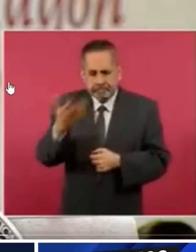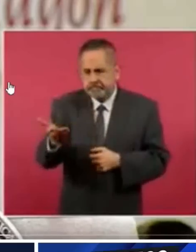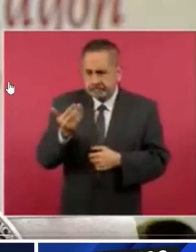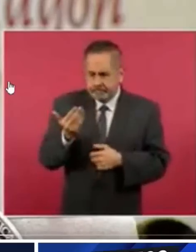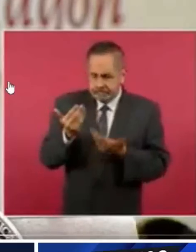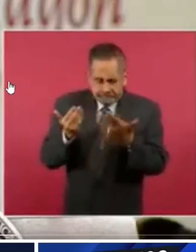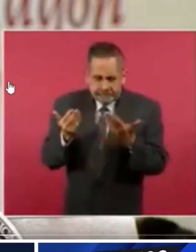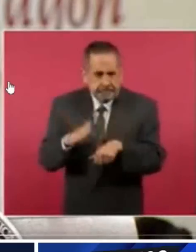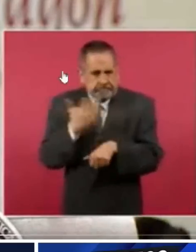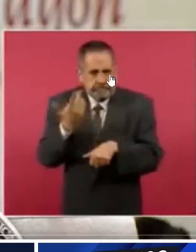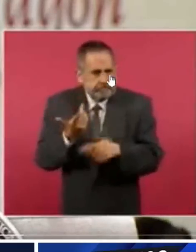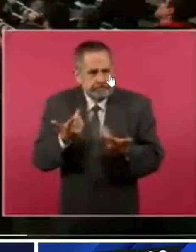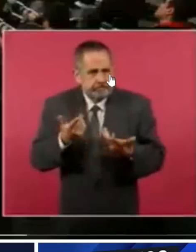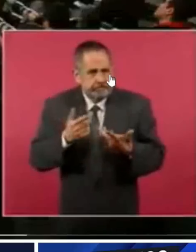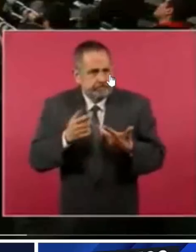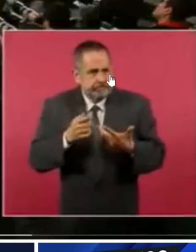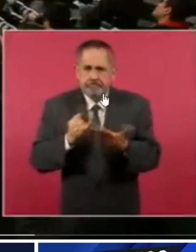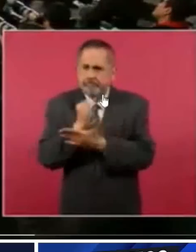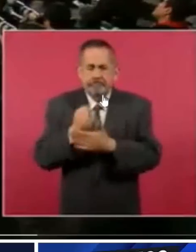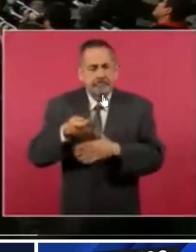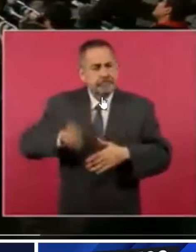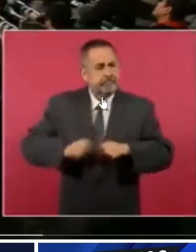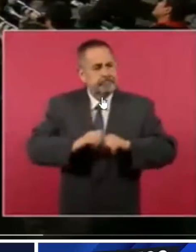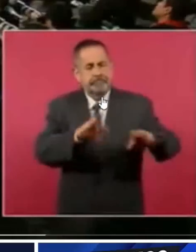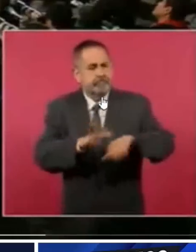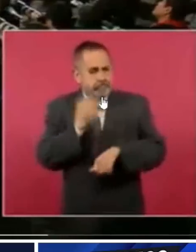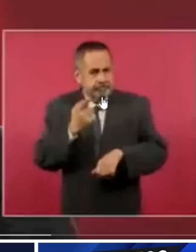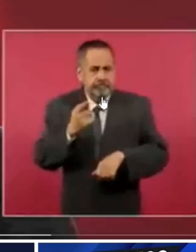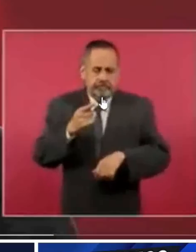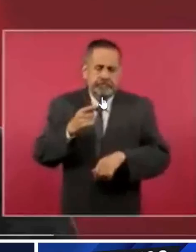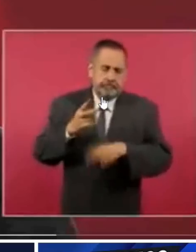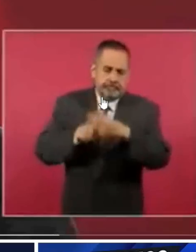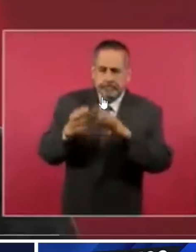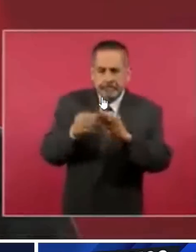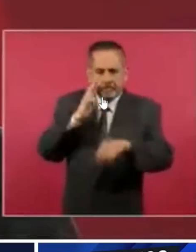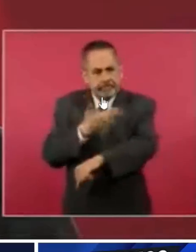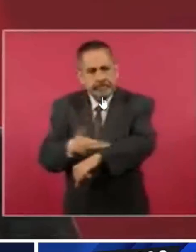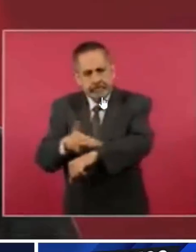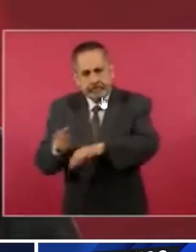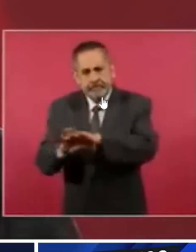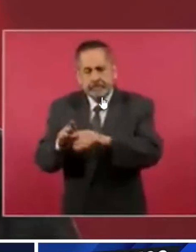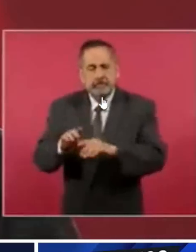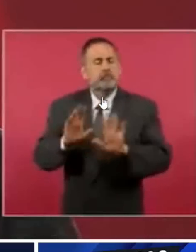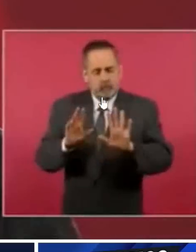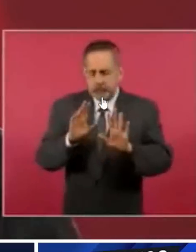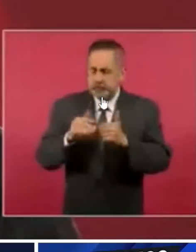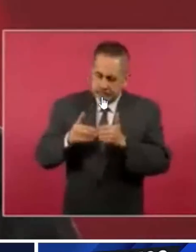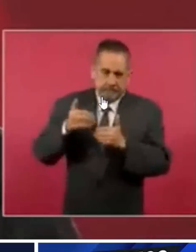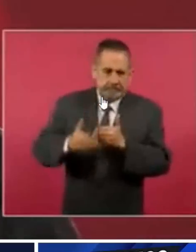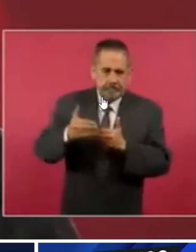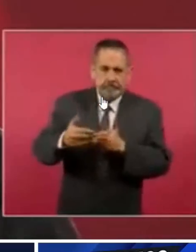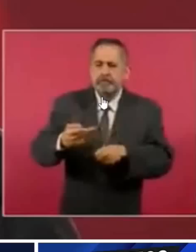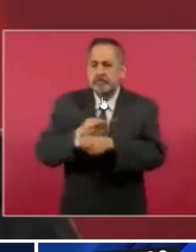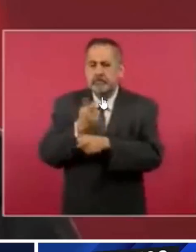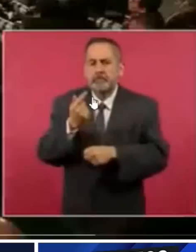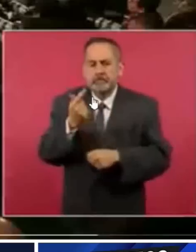primero ampliar por qué se dio esta resolución por parte del ministerio. Uh-huh. Y que podamos ver cuáles son los pasos a seguir hacia adelante